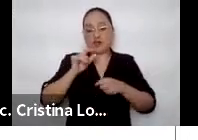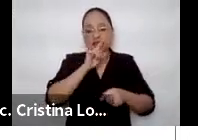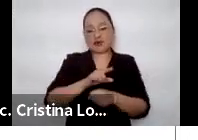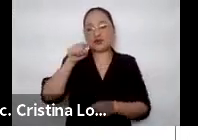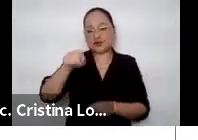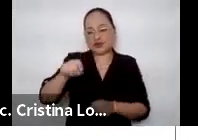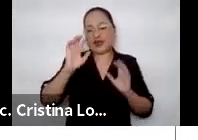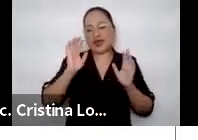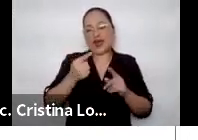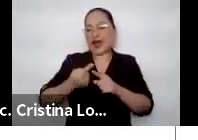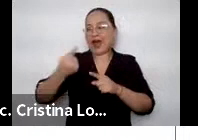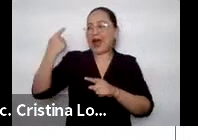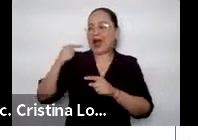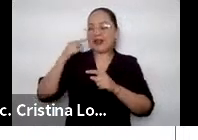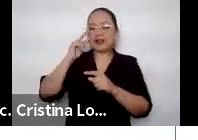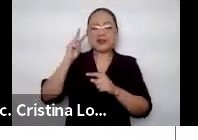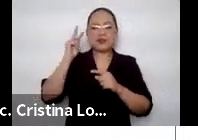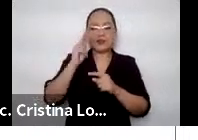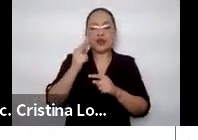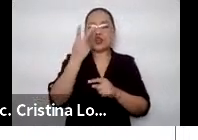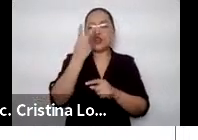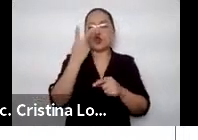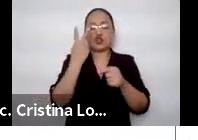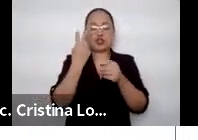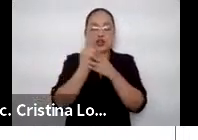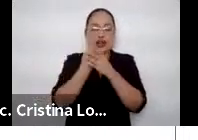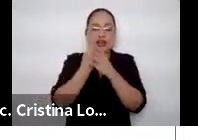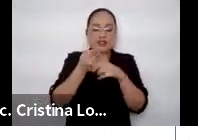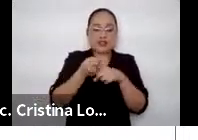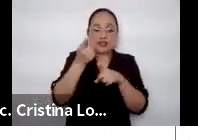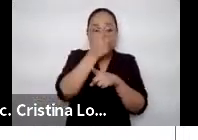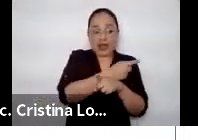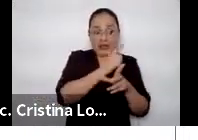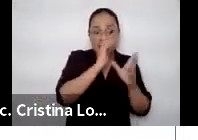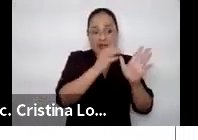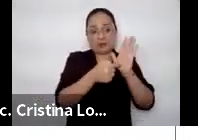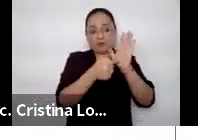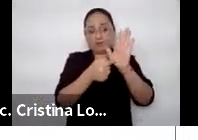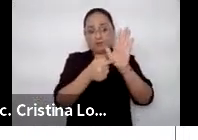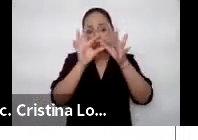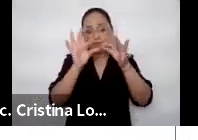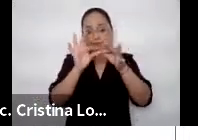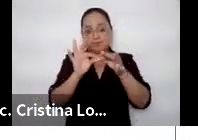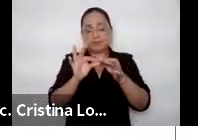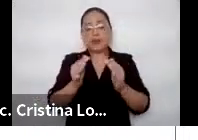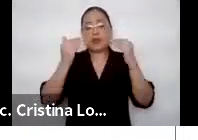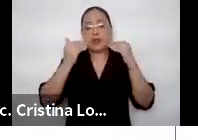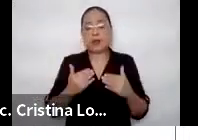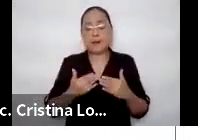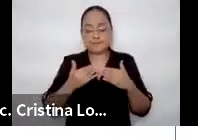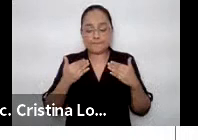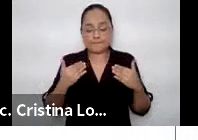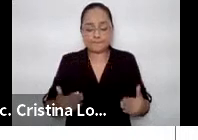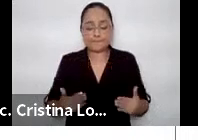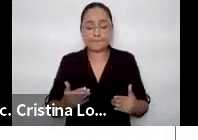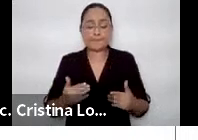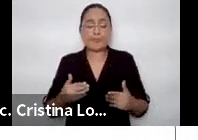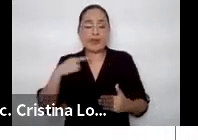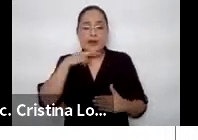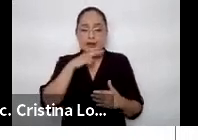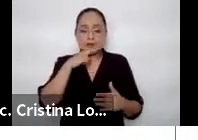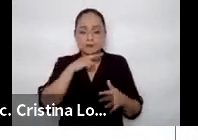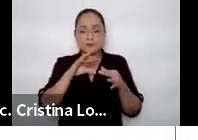han visto en los dos módulos anteriores. Bien, dicho nada más sea de paso,